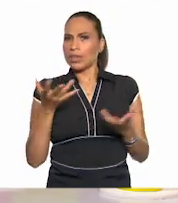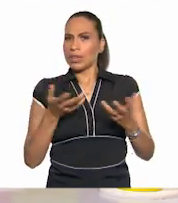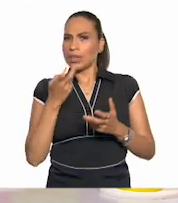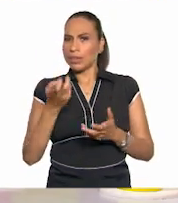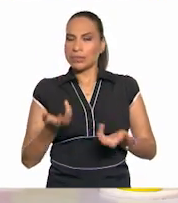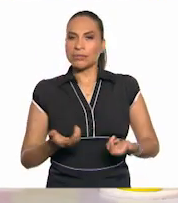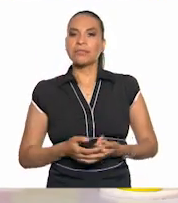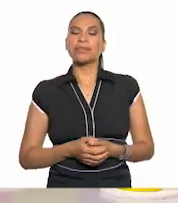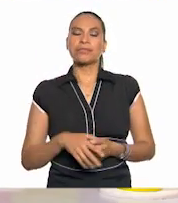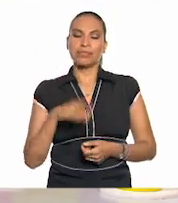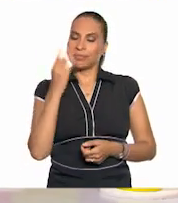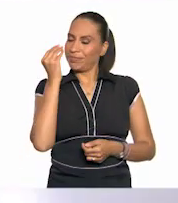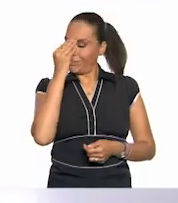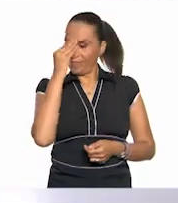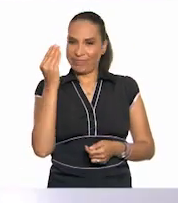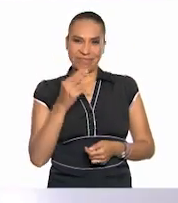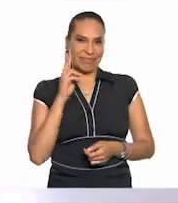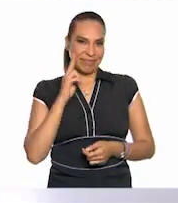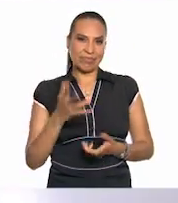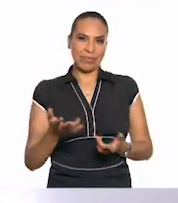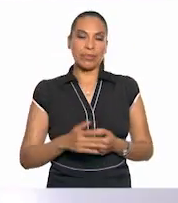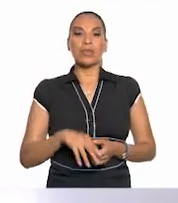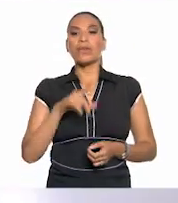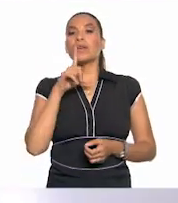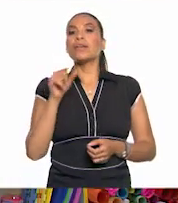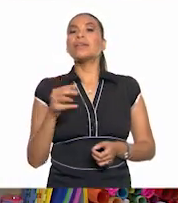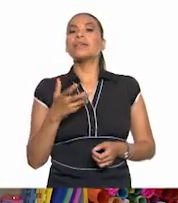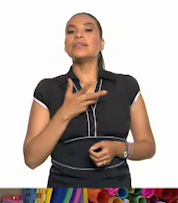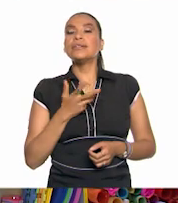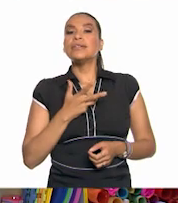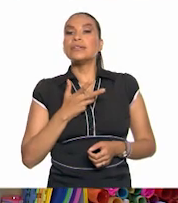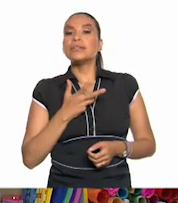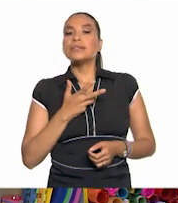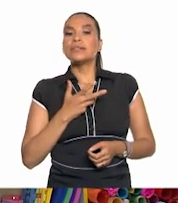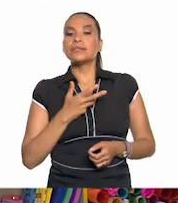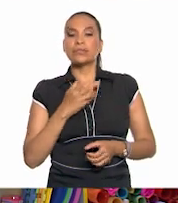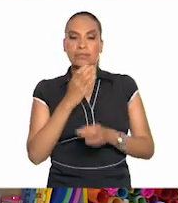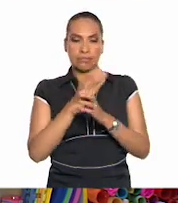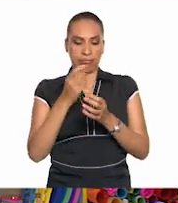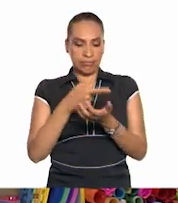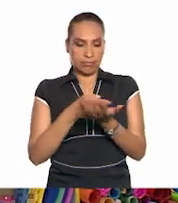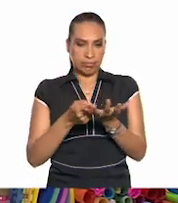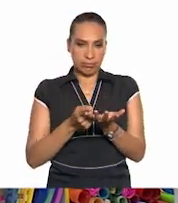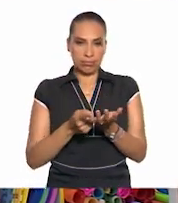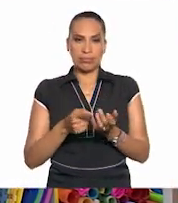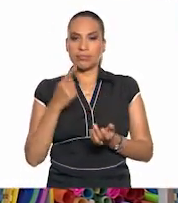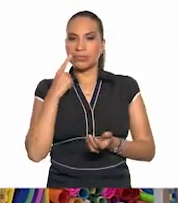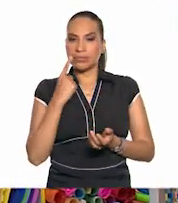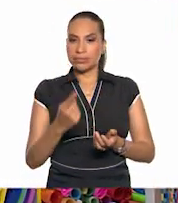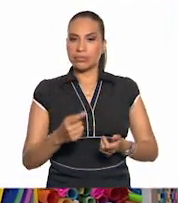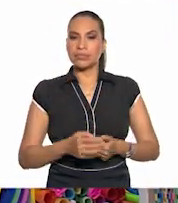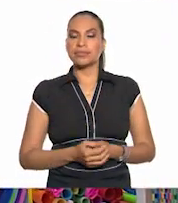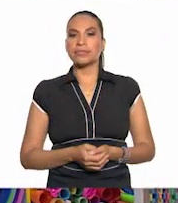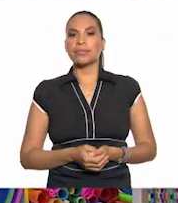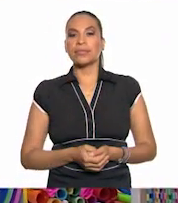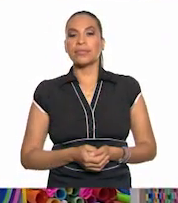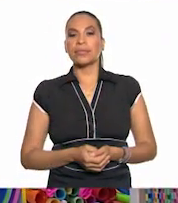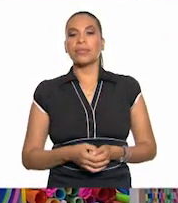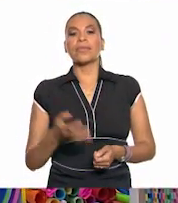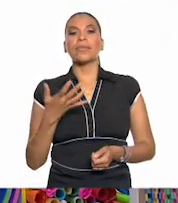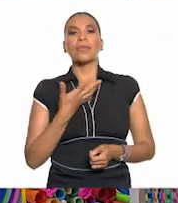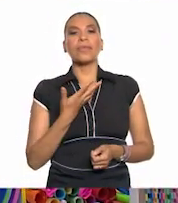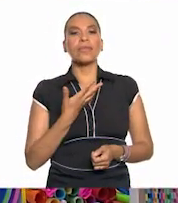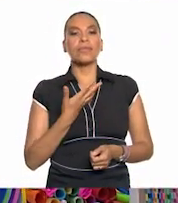¡Ah, tremendo, eh! Muy bien. Después tenemos estos objetos. Mira.